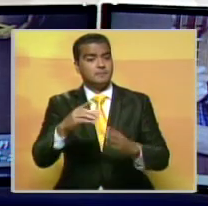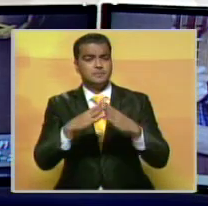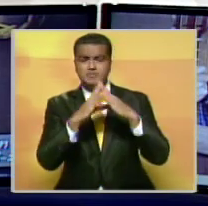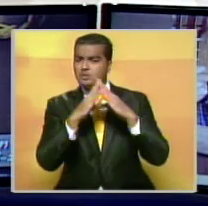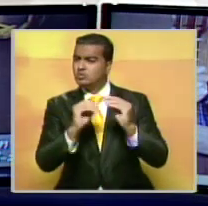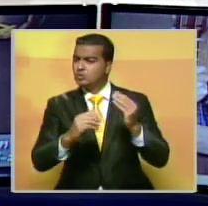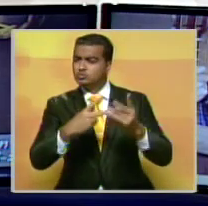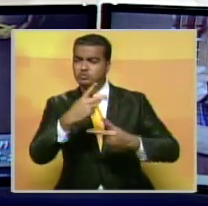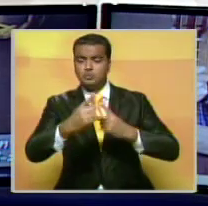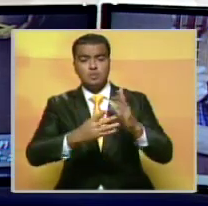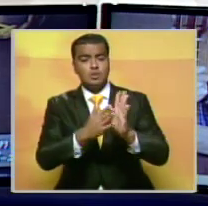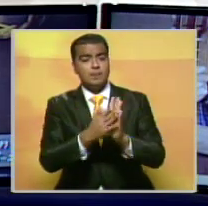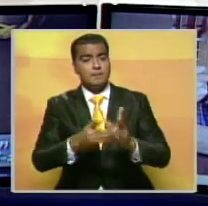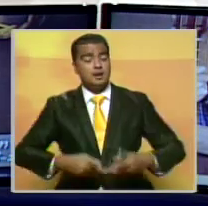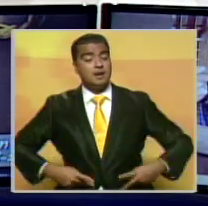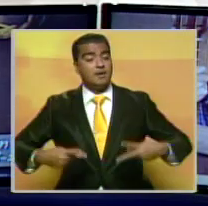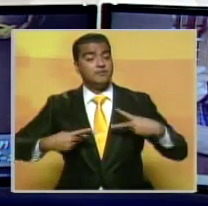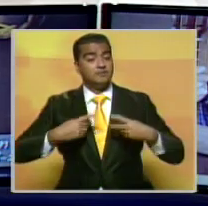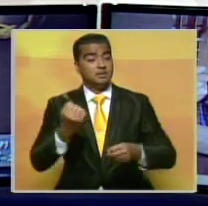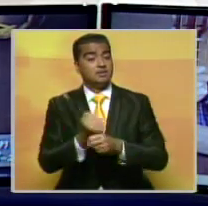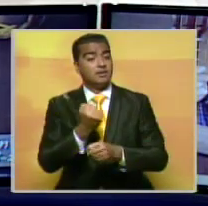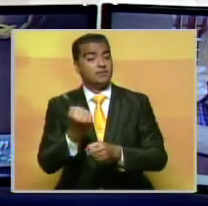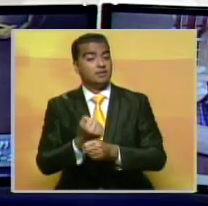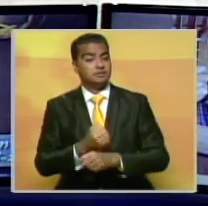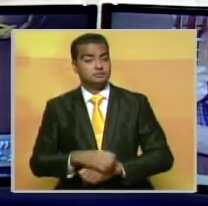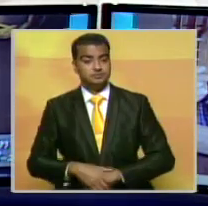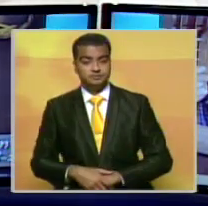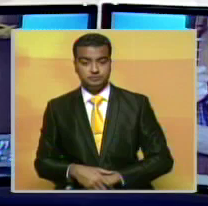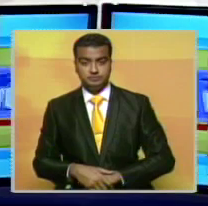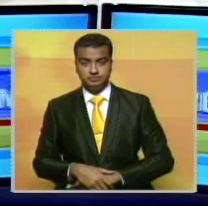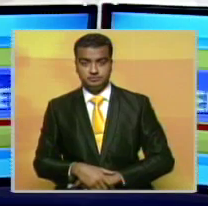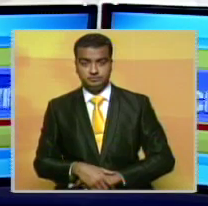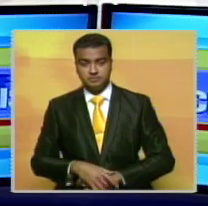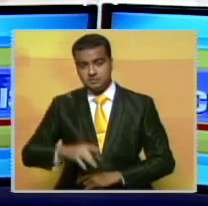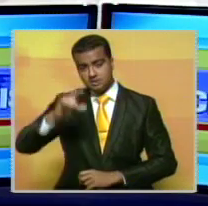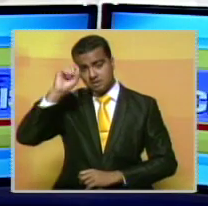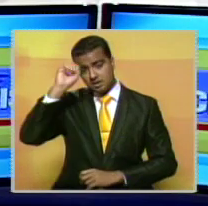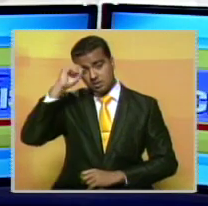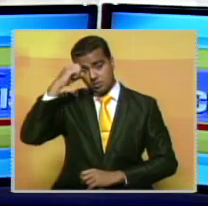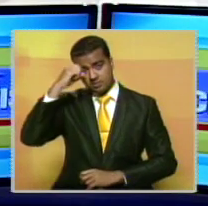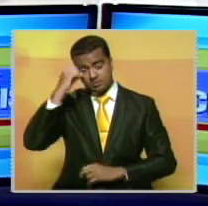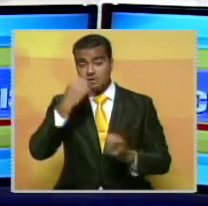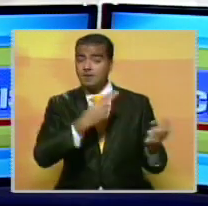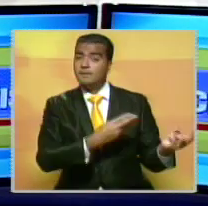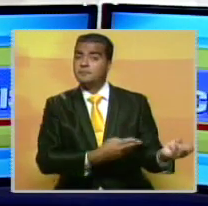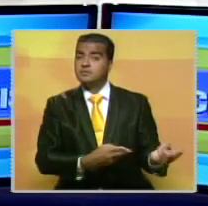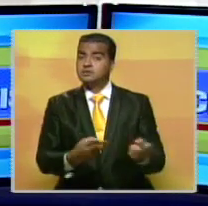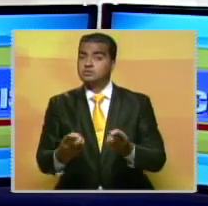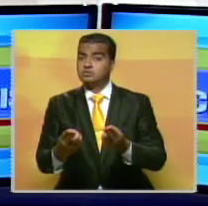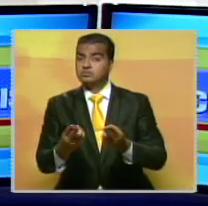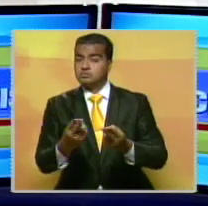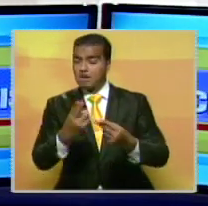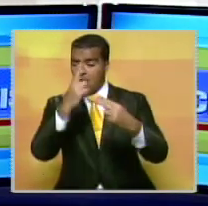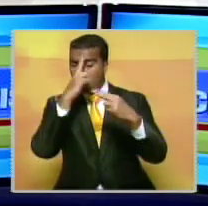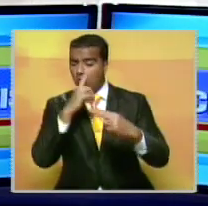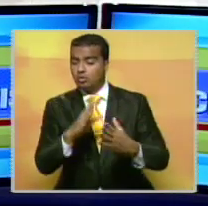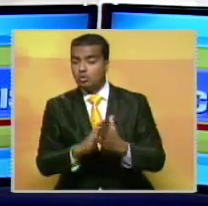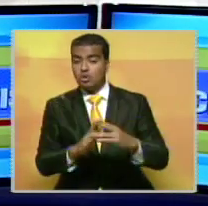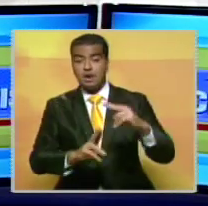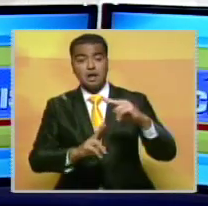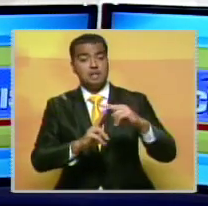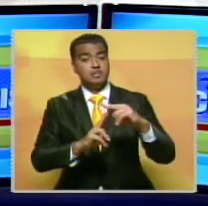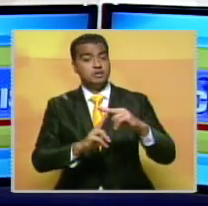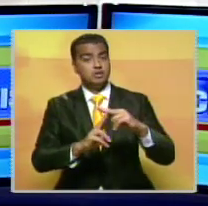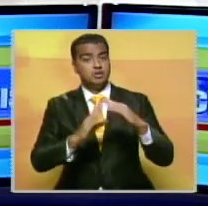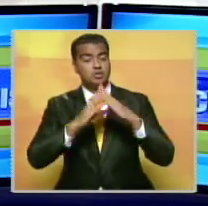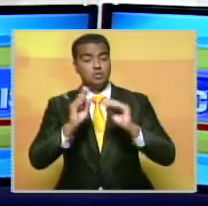todo su programa a la vida y obra de Simón Díaz. Así que recuerden estas invitaciones en honor al querido tío Simón